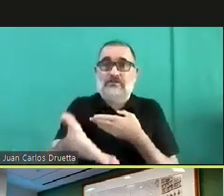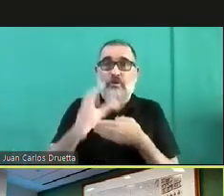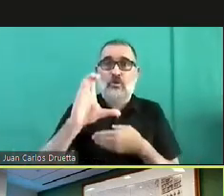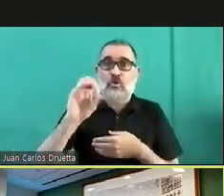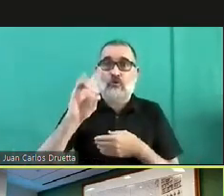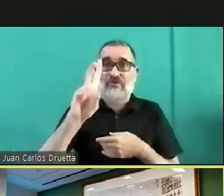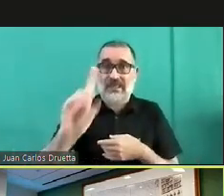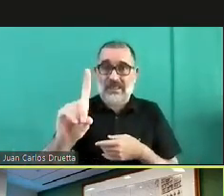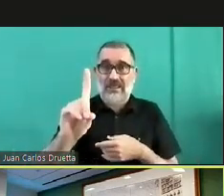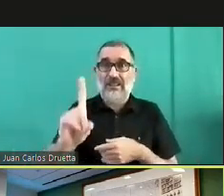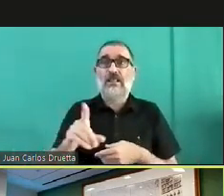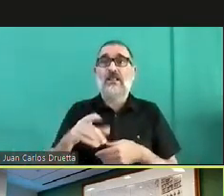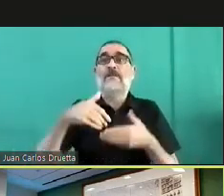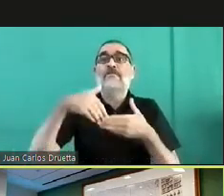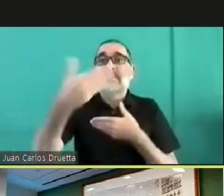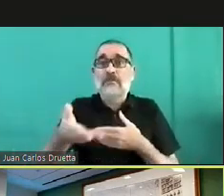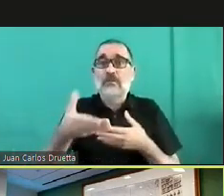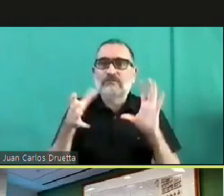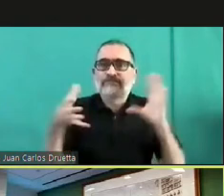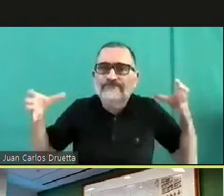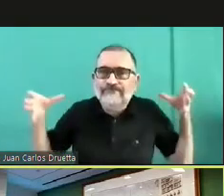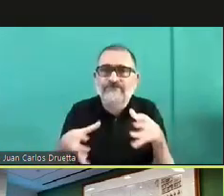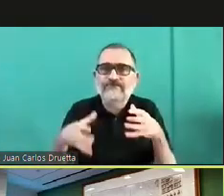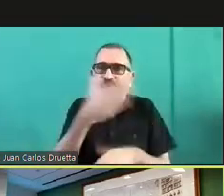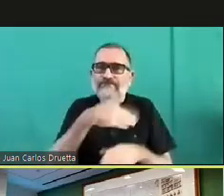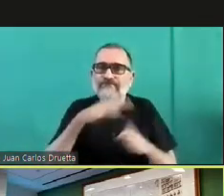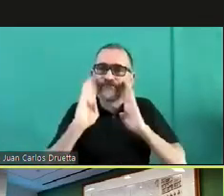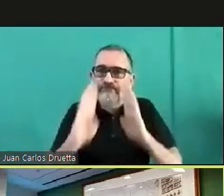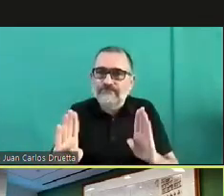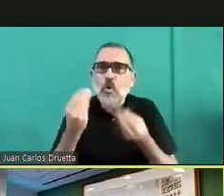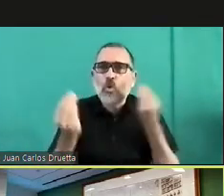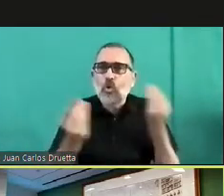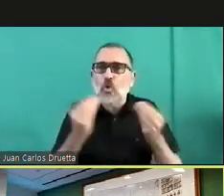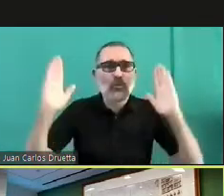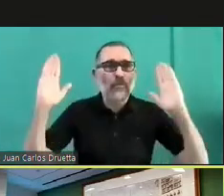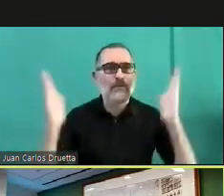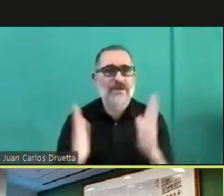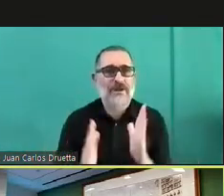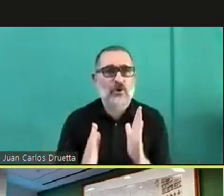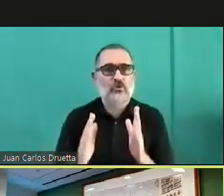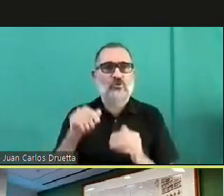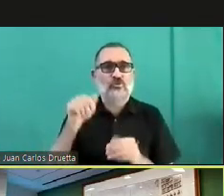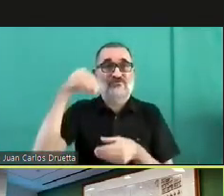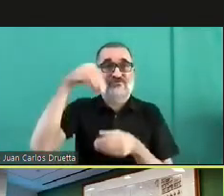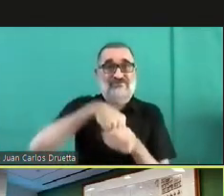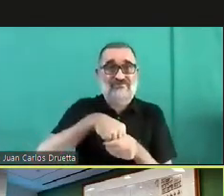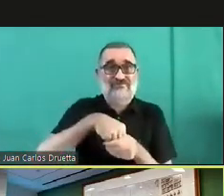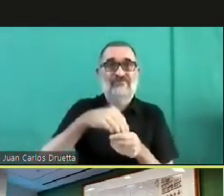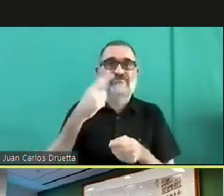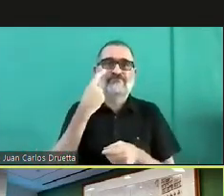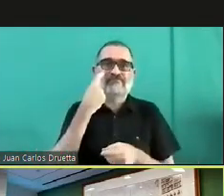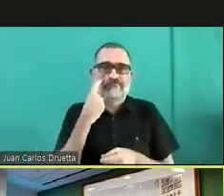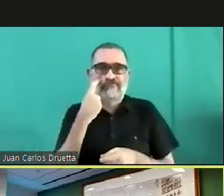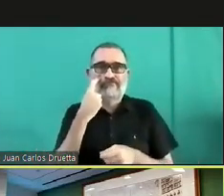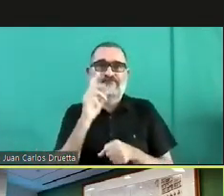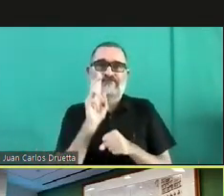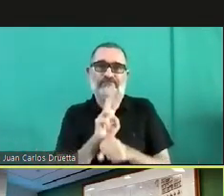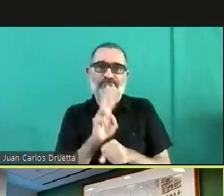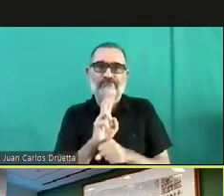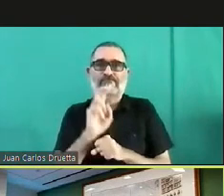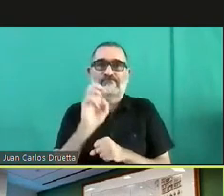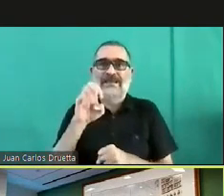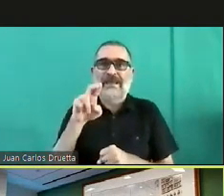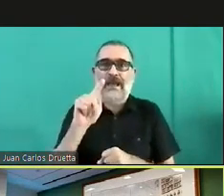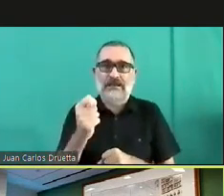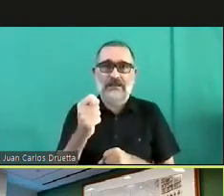políticas de prevención y también tenemos 16 años de esfuerzo a este trabajo de